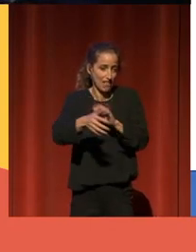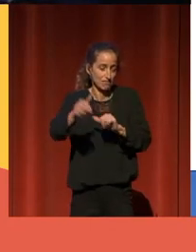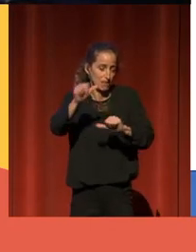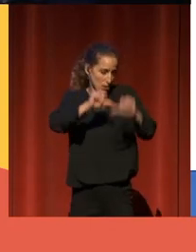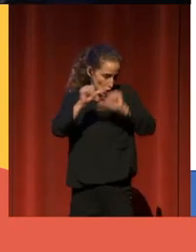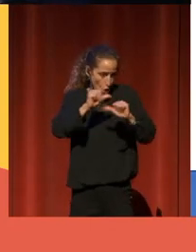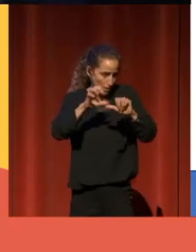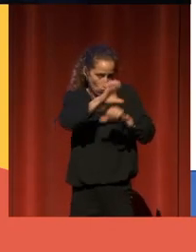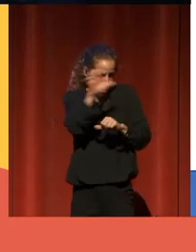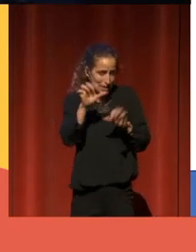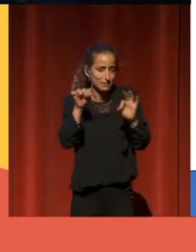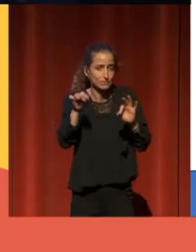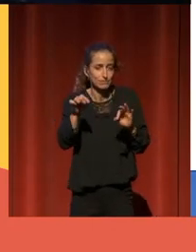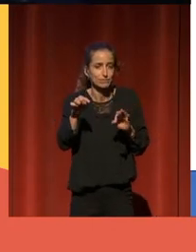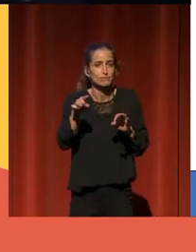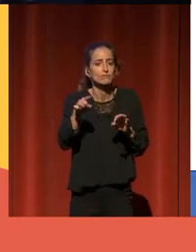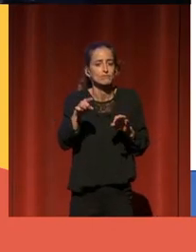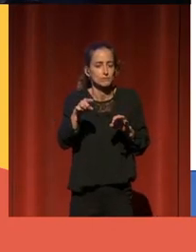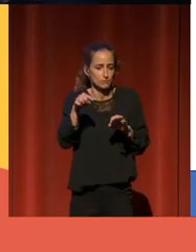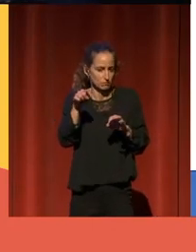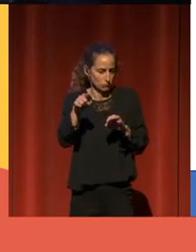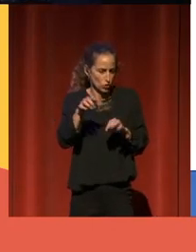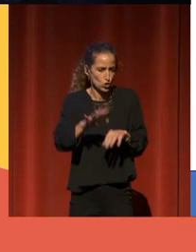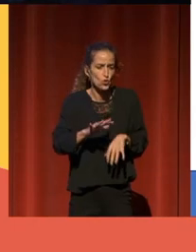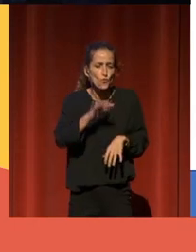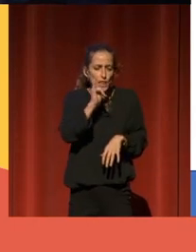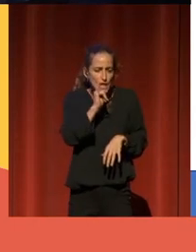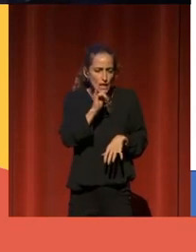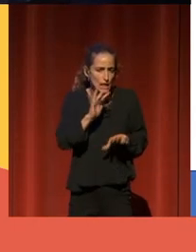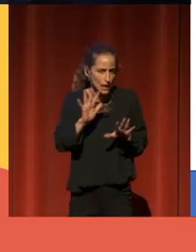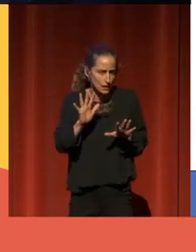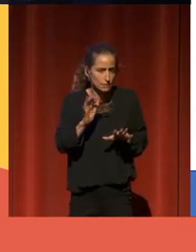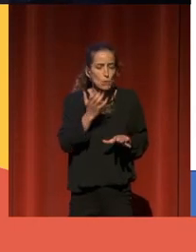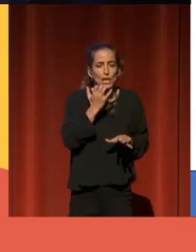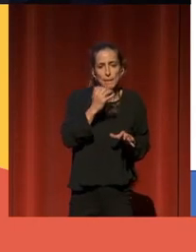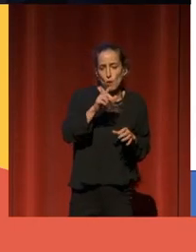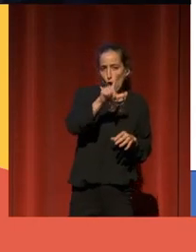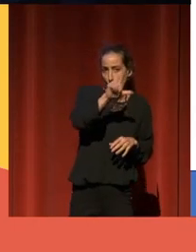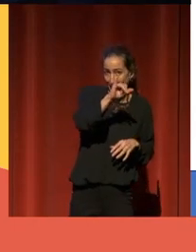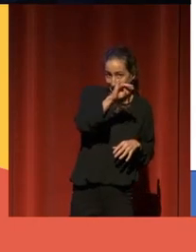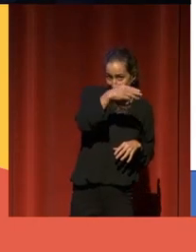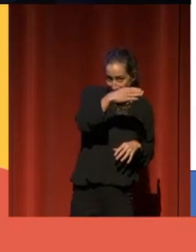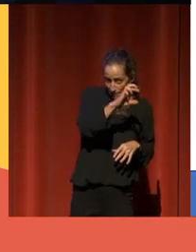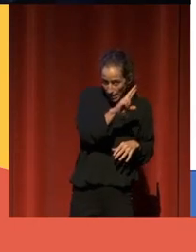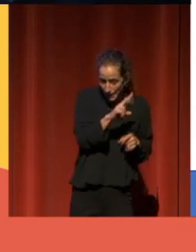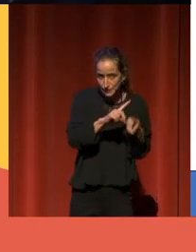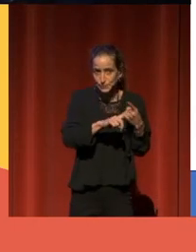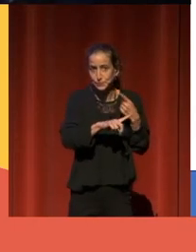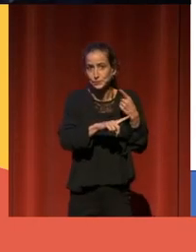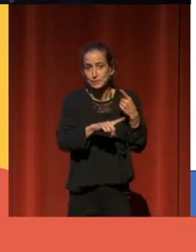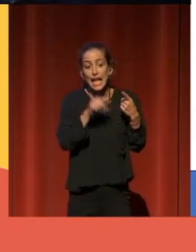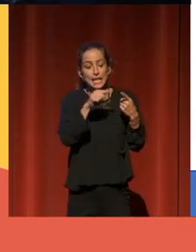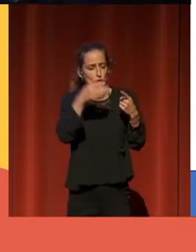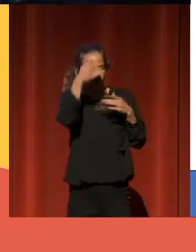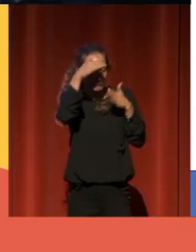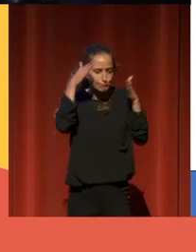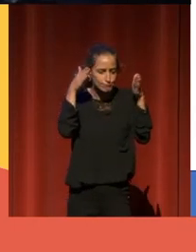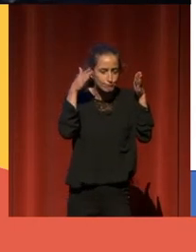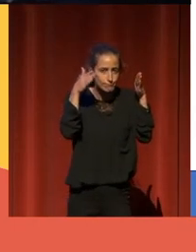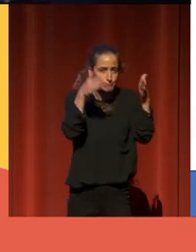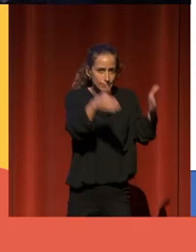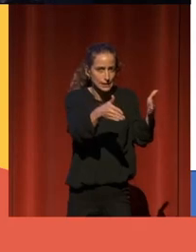nueve no eran suficiente así que tenemos tenemos por ejemplo liber que se centra en